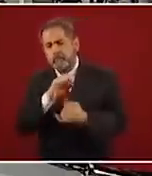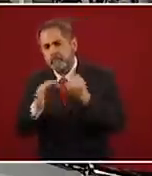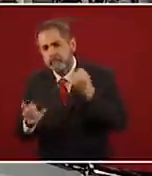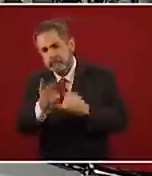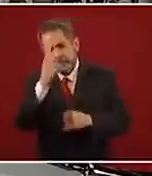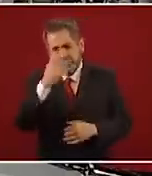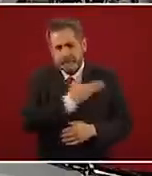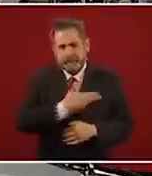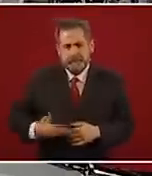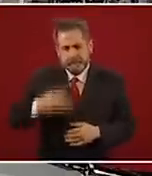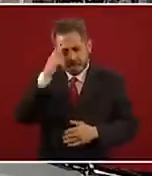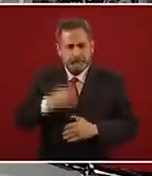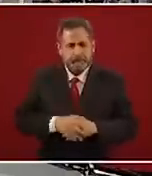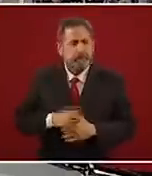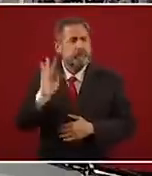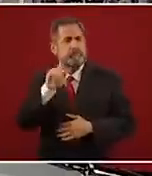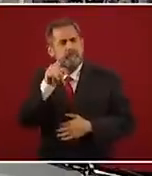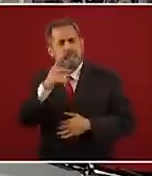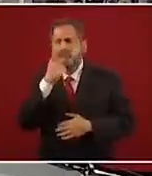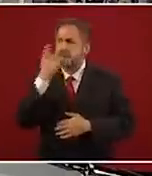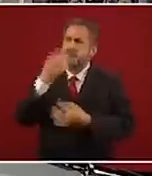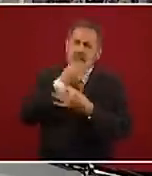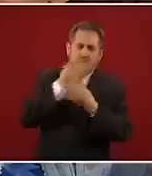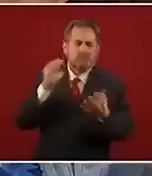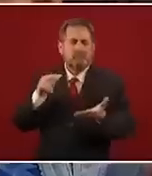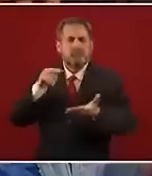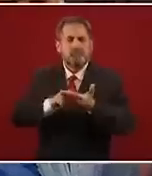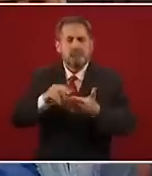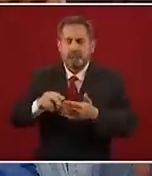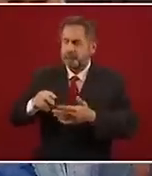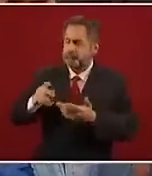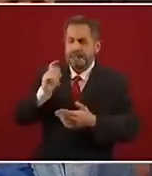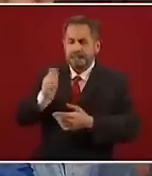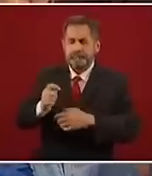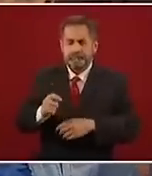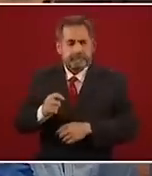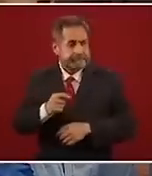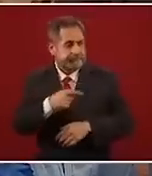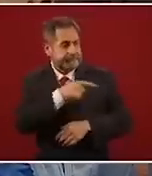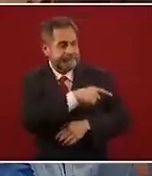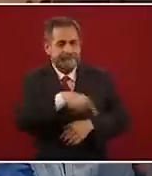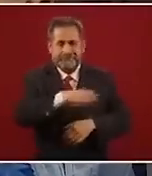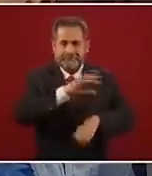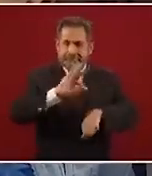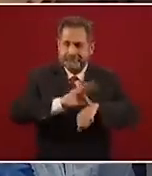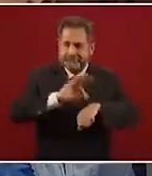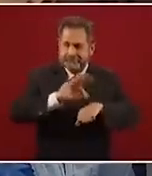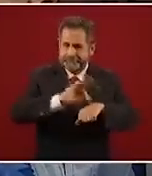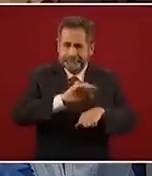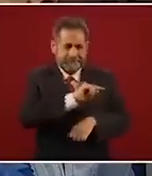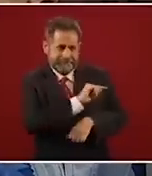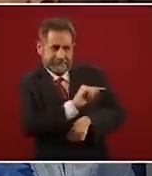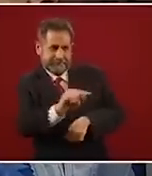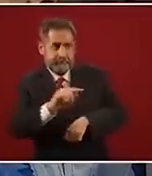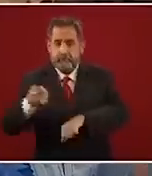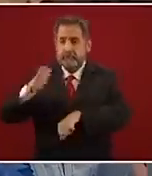República. ¿Se pronunciaría usted, señor presidente, porque la administración de las farmacias en todo el sector salud